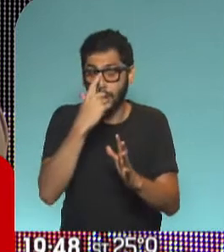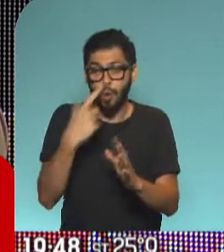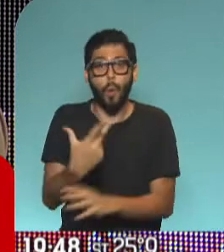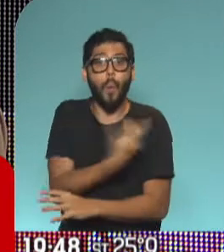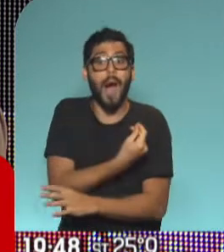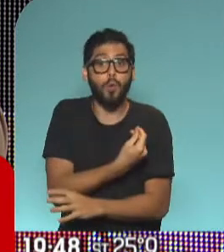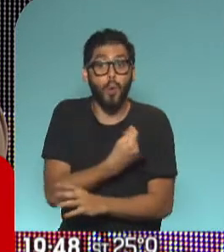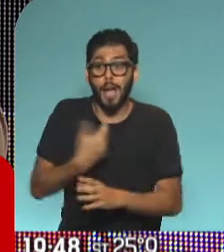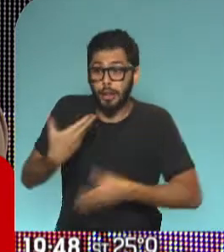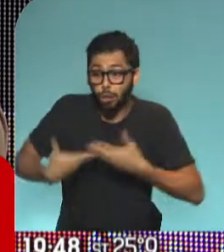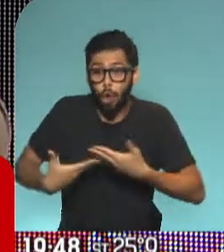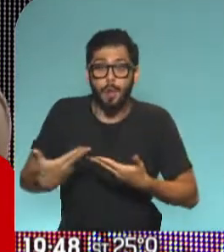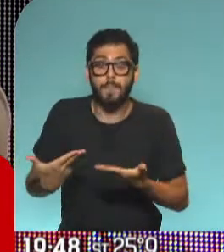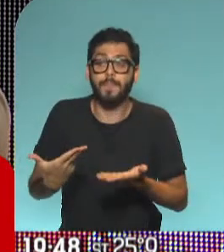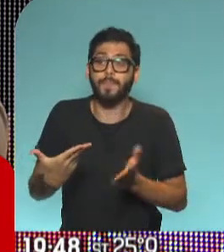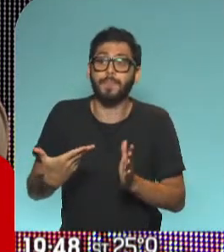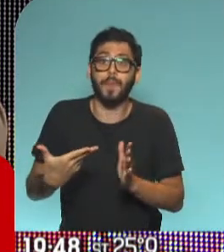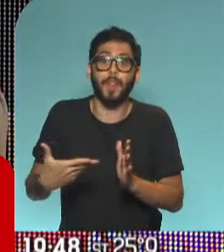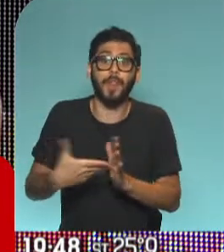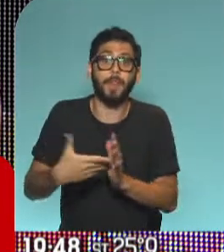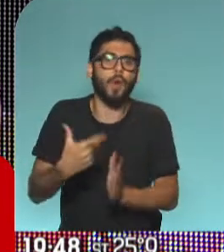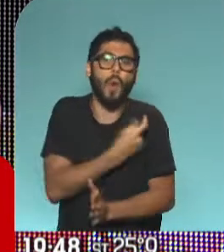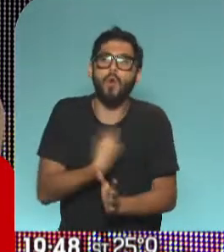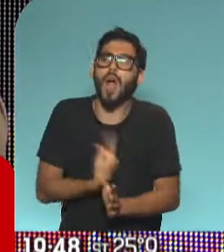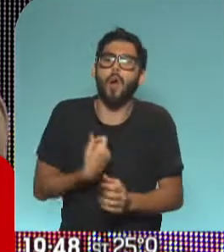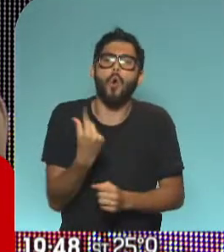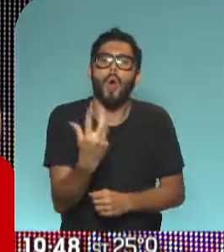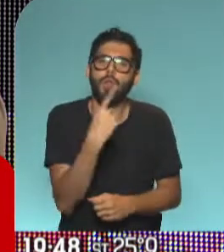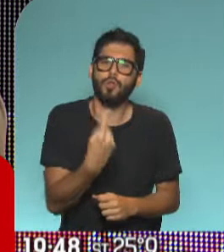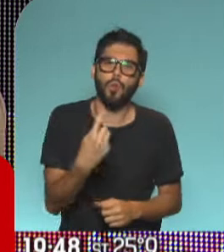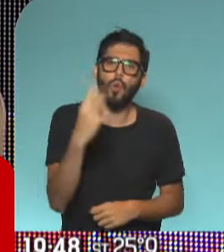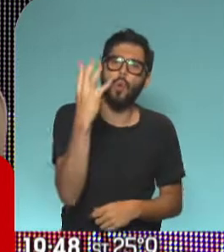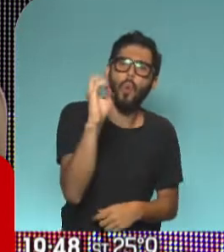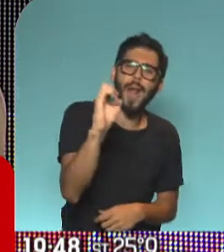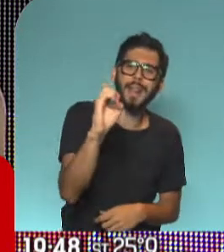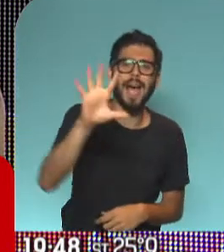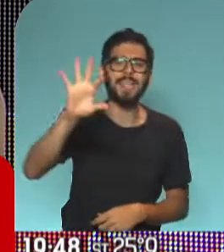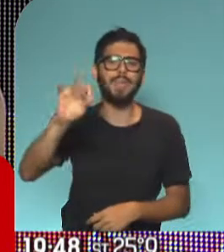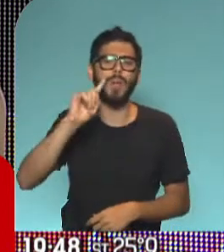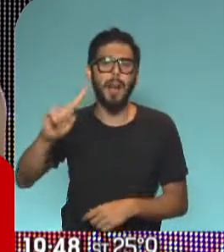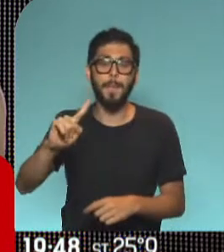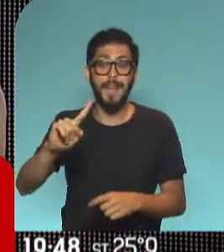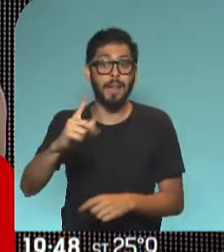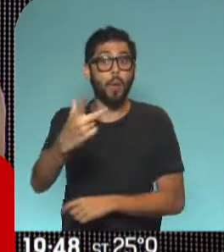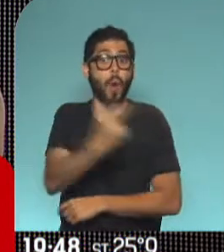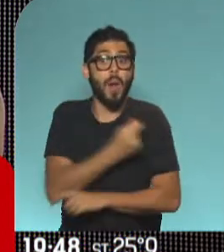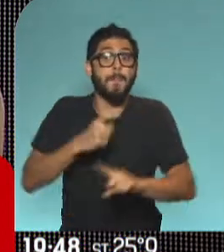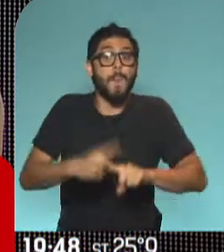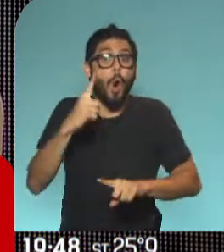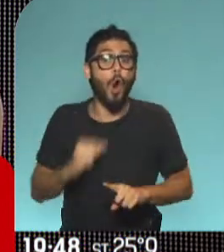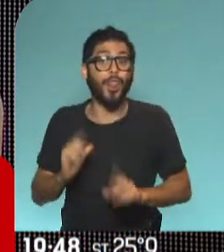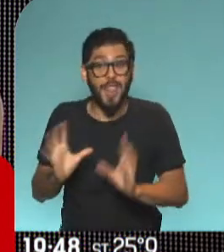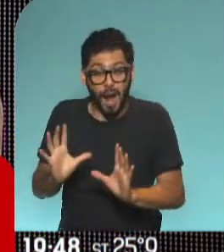ritmo que nos permite la cantidad de vacunas que tenemos. Nosotros estamos en este momento aplicando entre 40 y 50.000 dosis diarias. Ahora, si